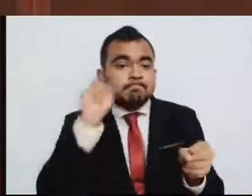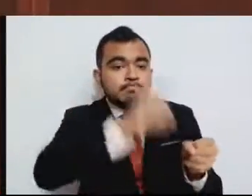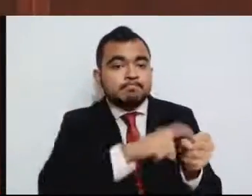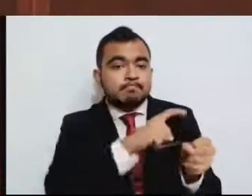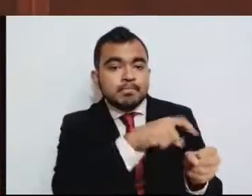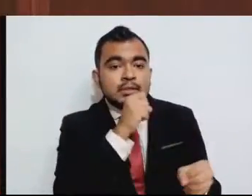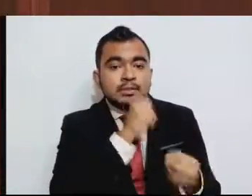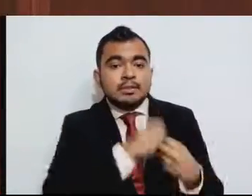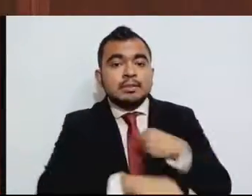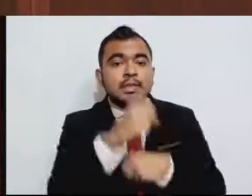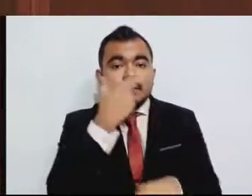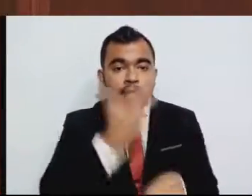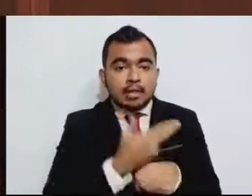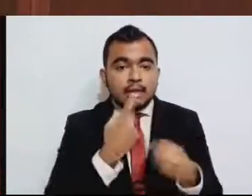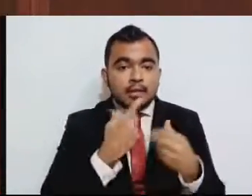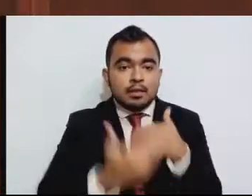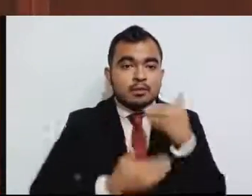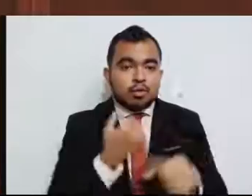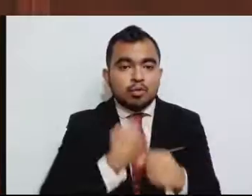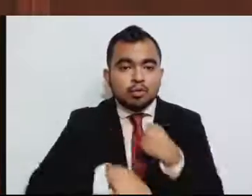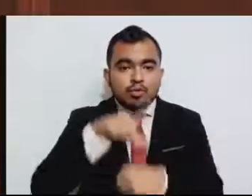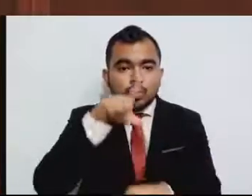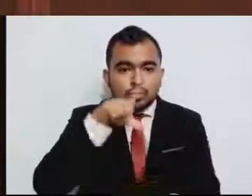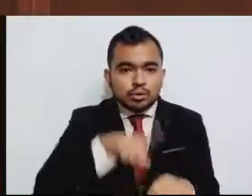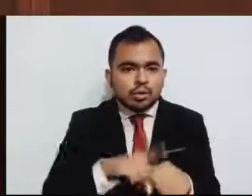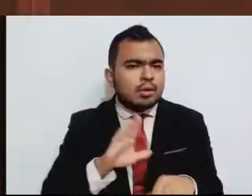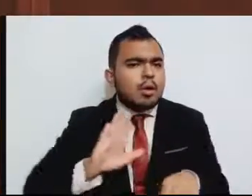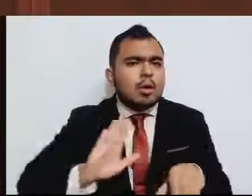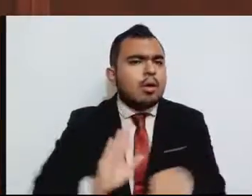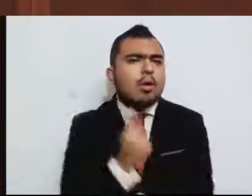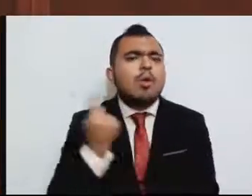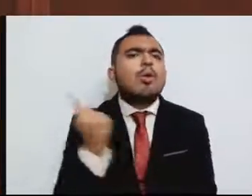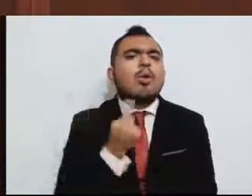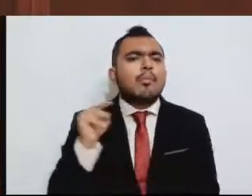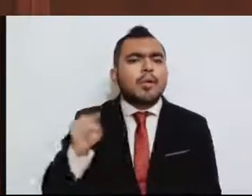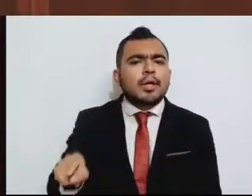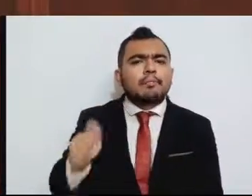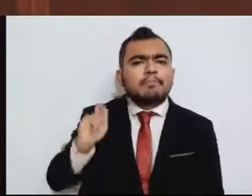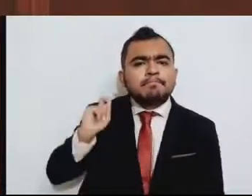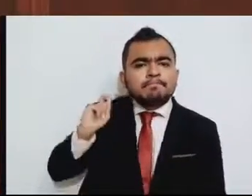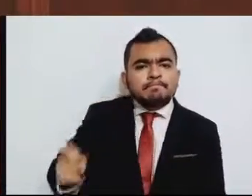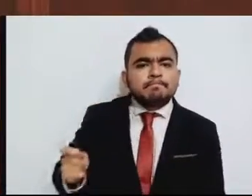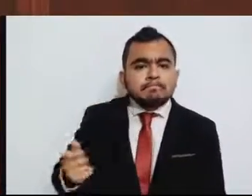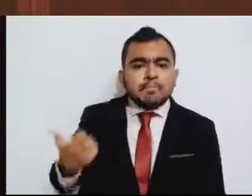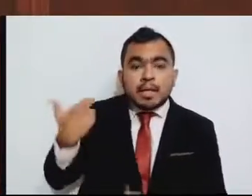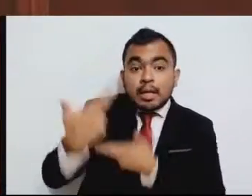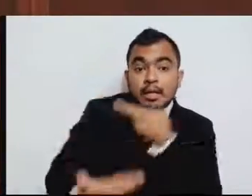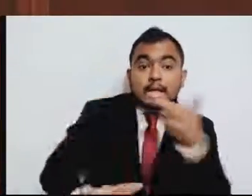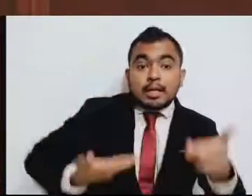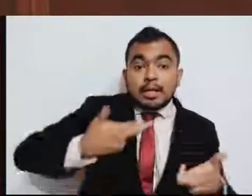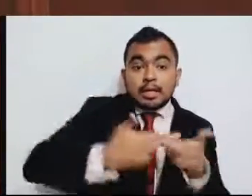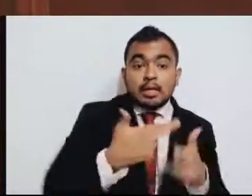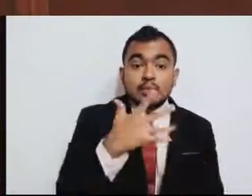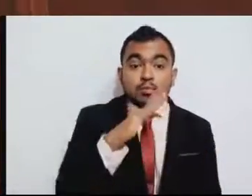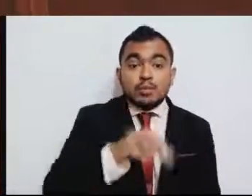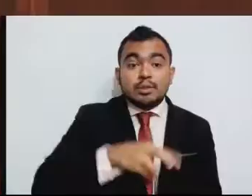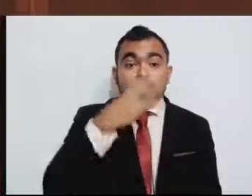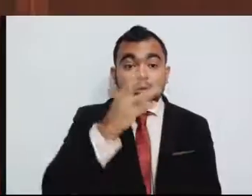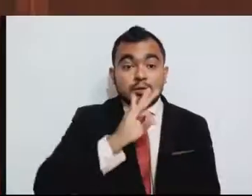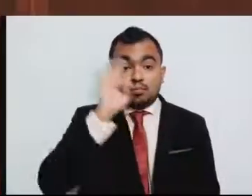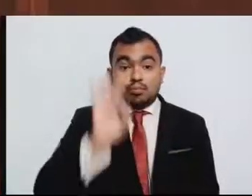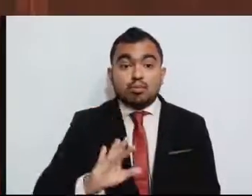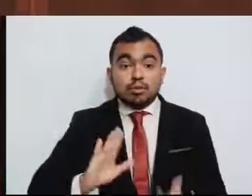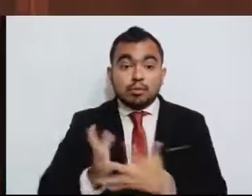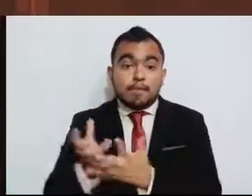rollo social en estos tres años regreso el 53 por ciento de su presupuesto ya que